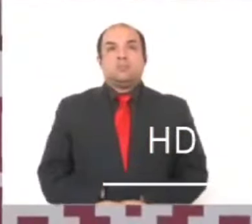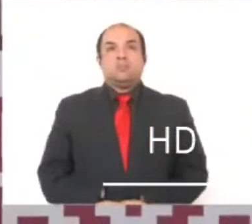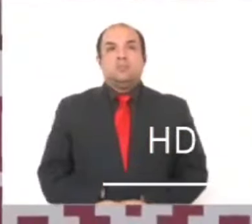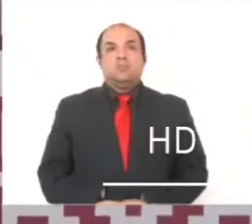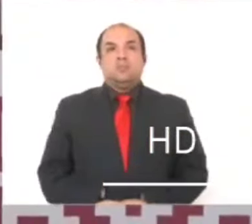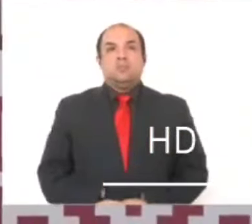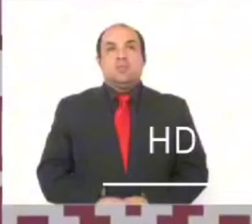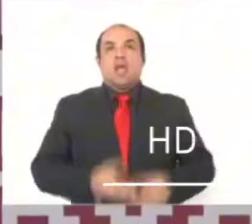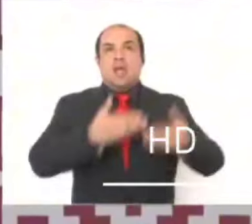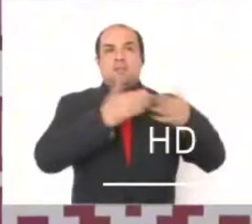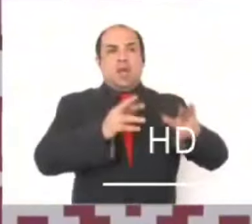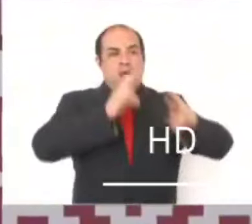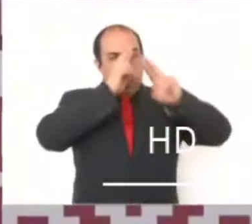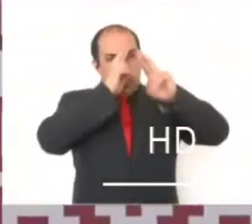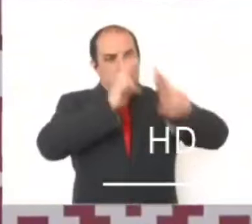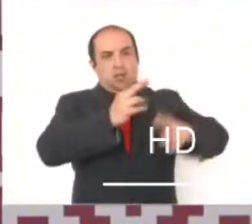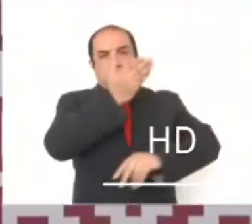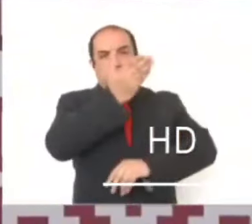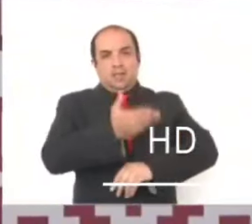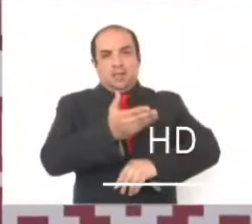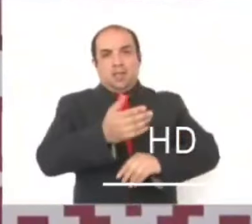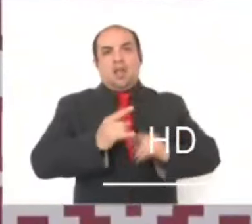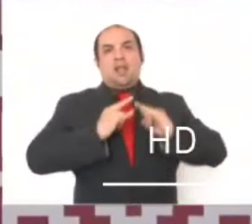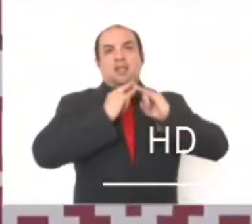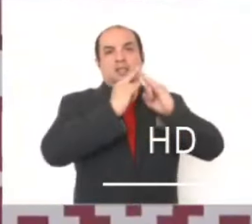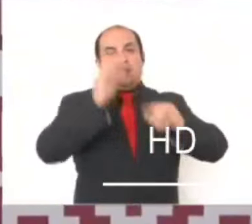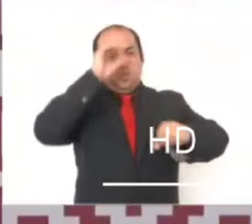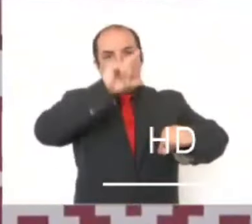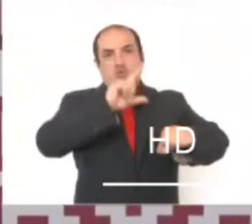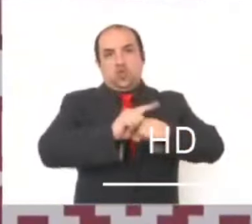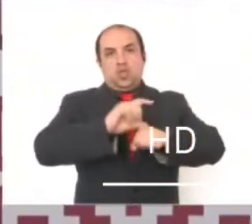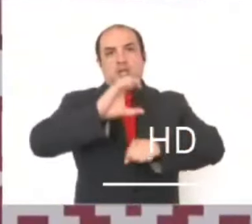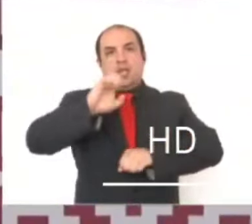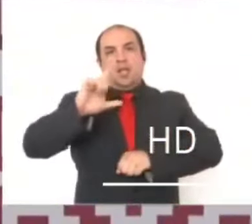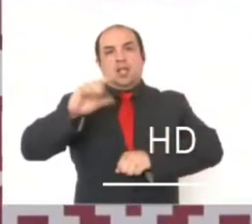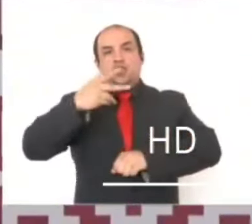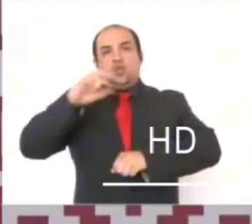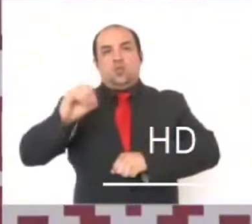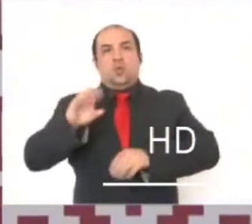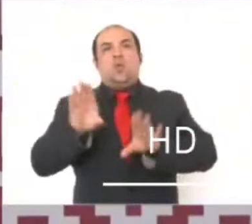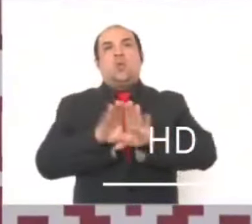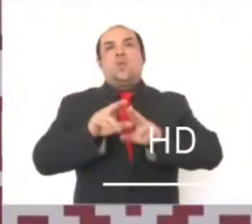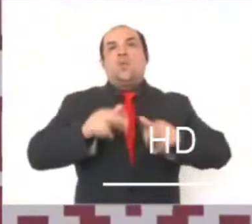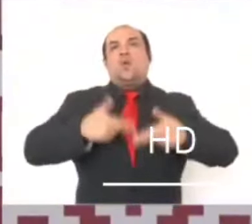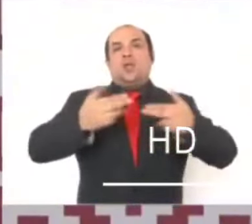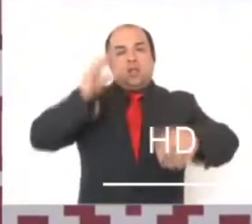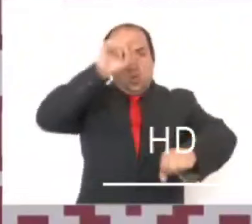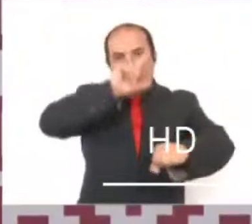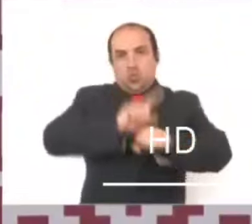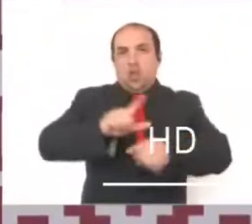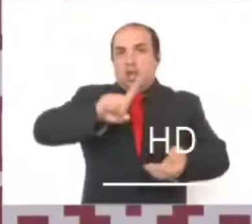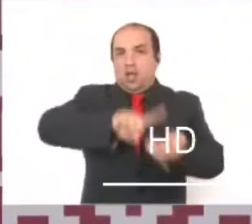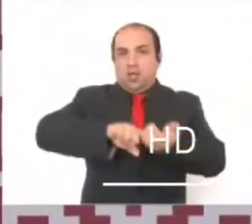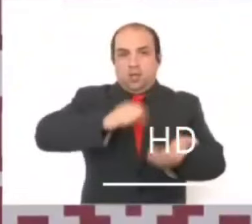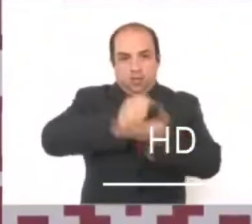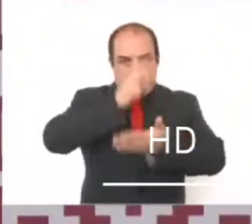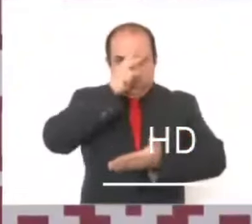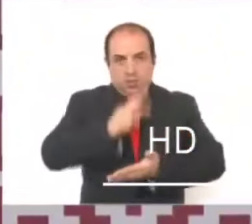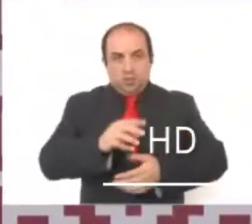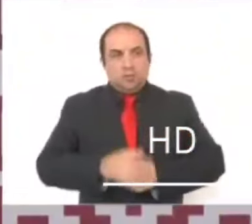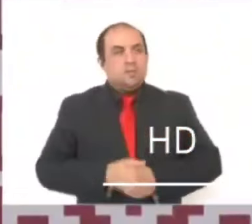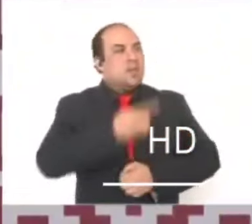para reconocer al Tianguis Cultural del Chopo como patrimonio cultural de la Ciudad de México. Y les